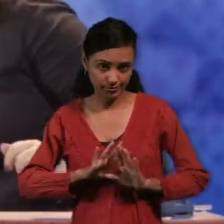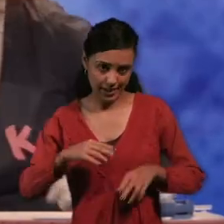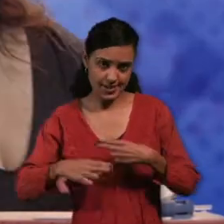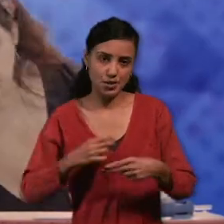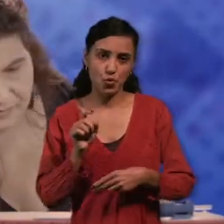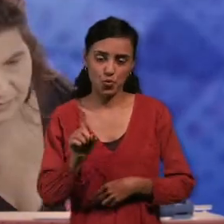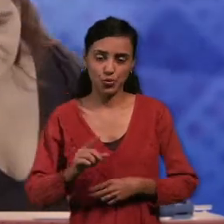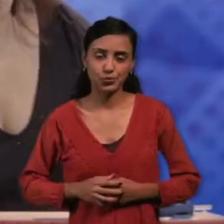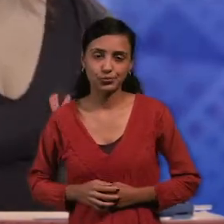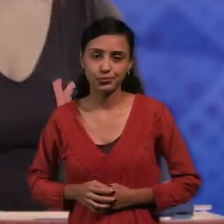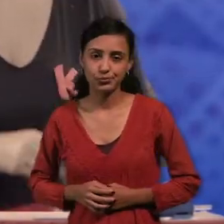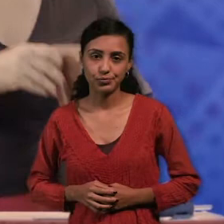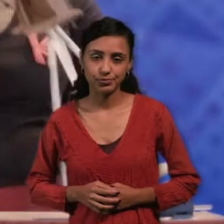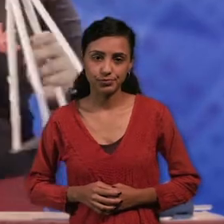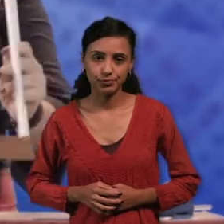hicimos,